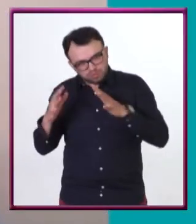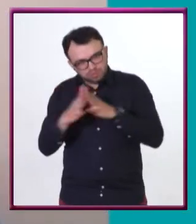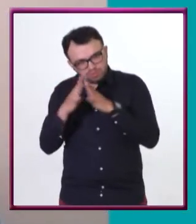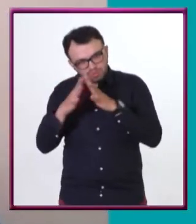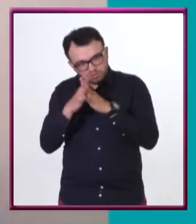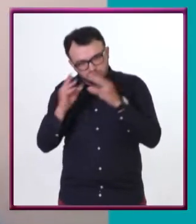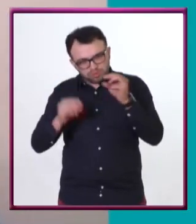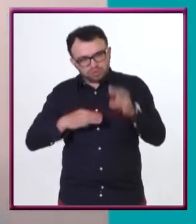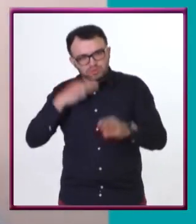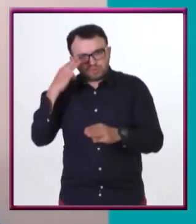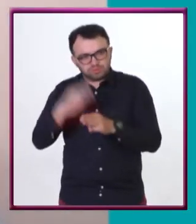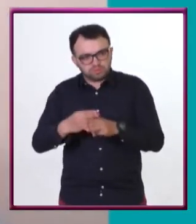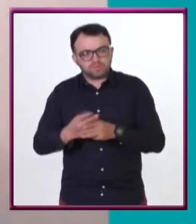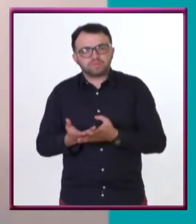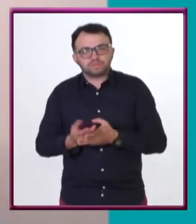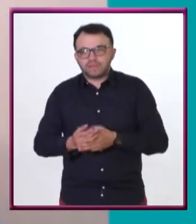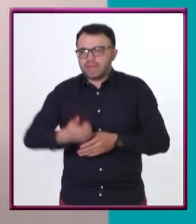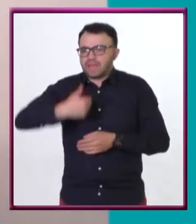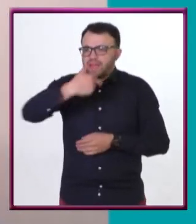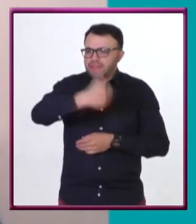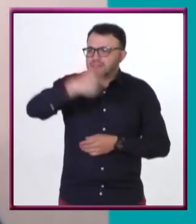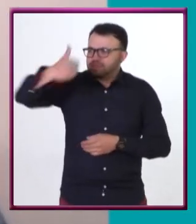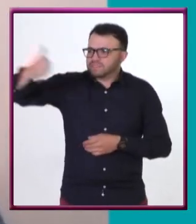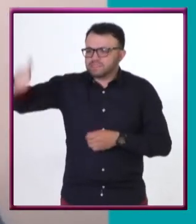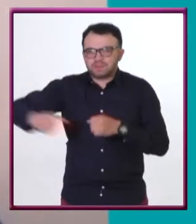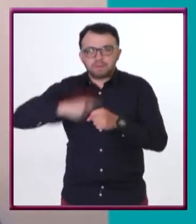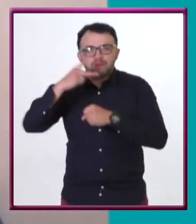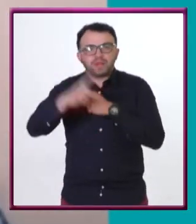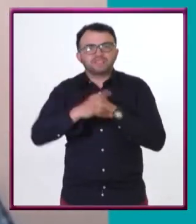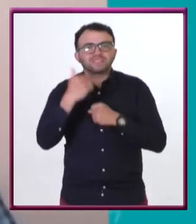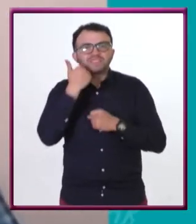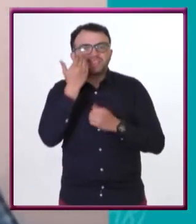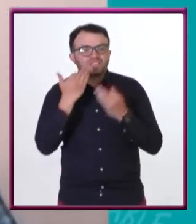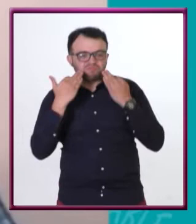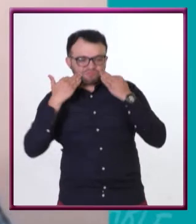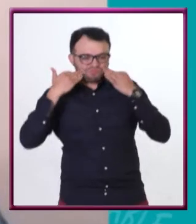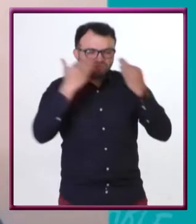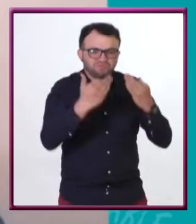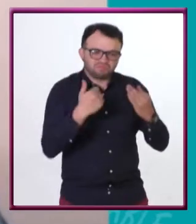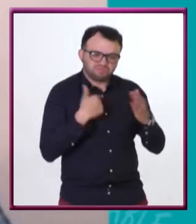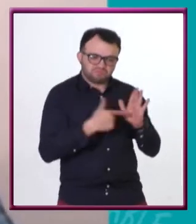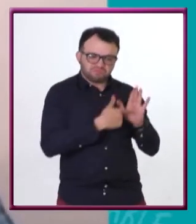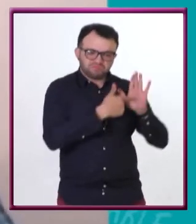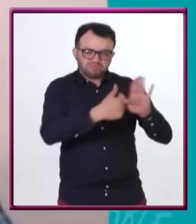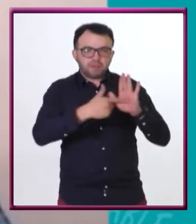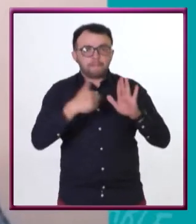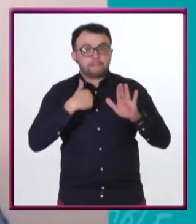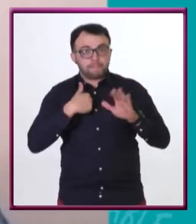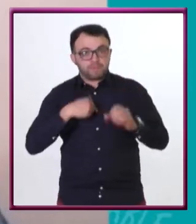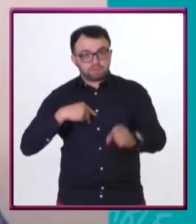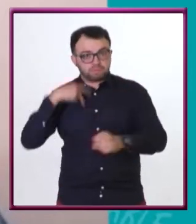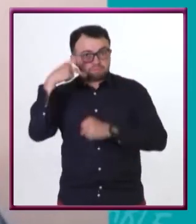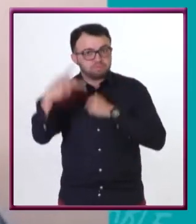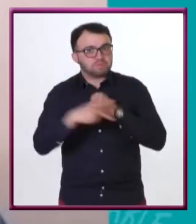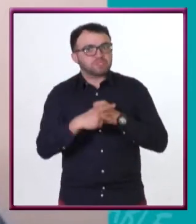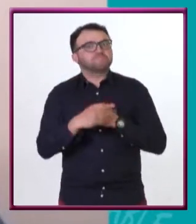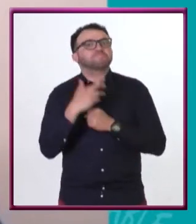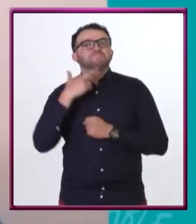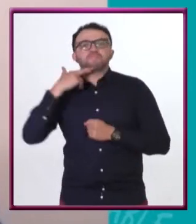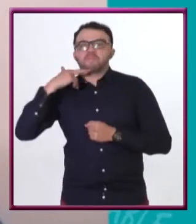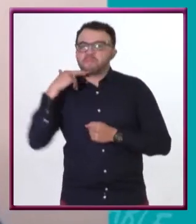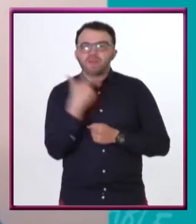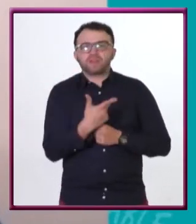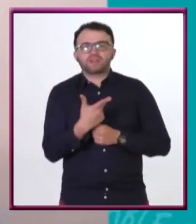y cada pueblo quería demostrar a cada país que su sistema era mejor. En este caso, los soviéticos querían demostrar que el